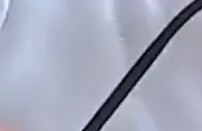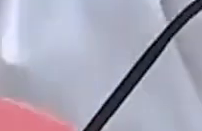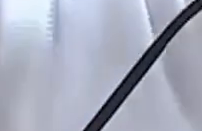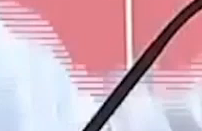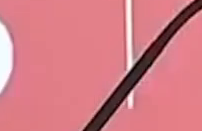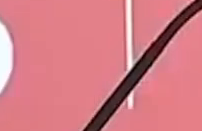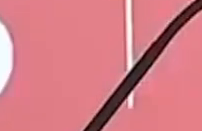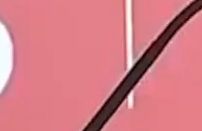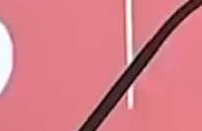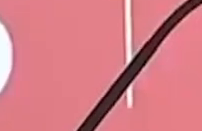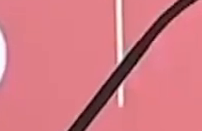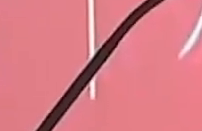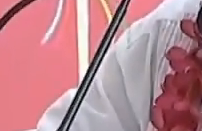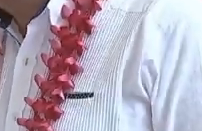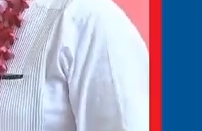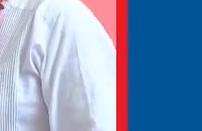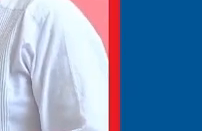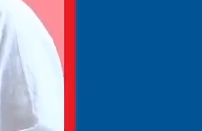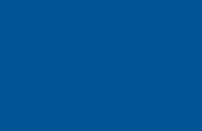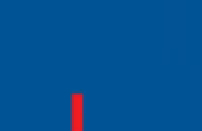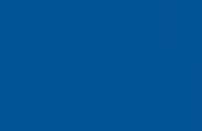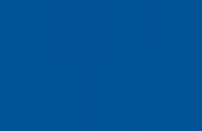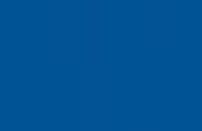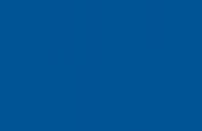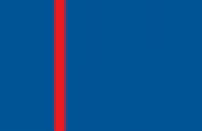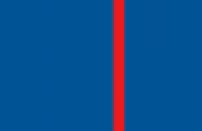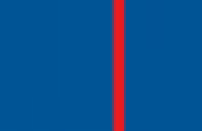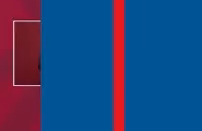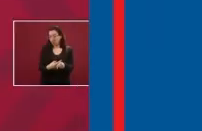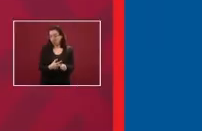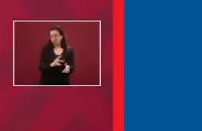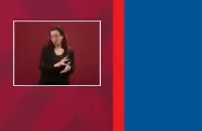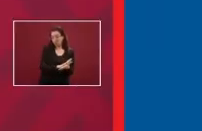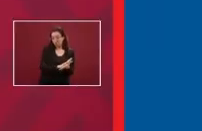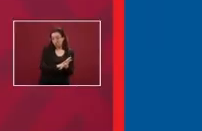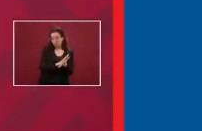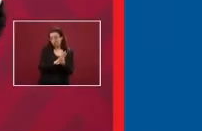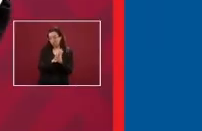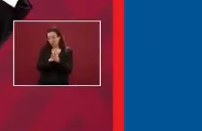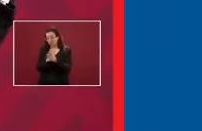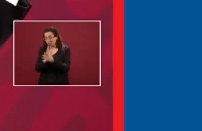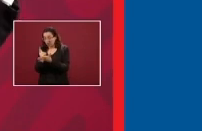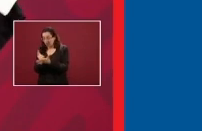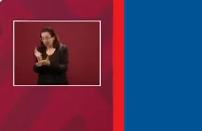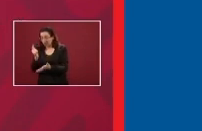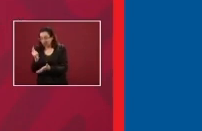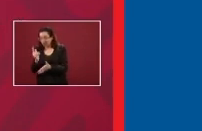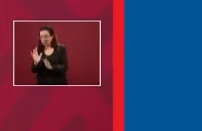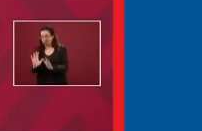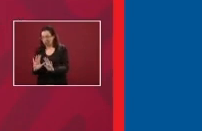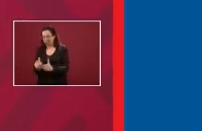las pandemias. El escudo protector